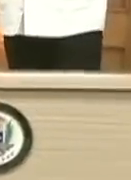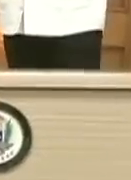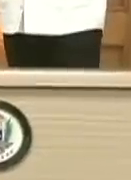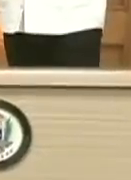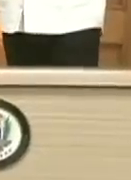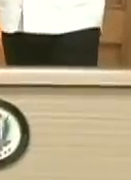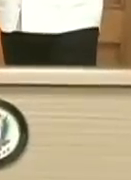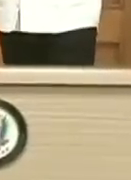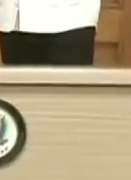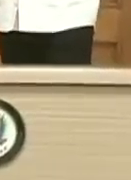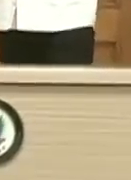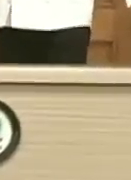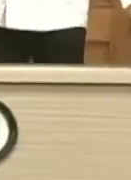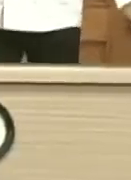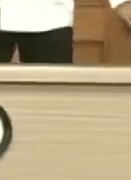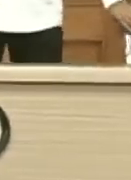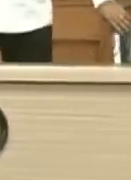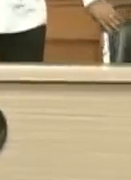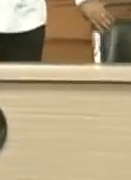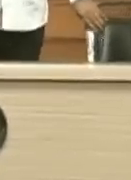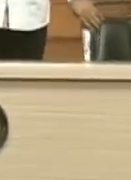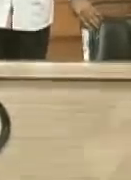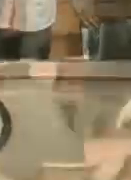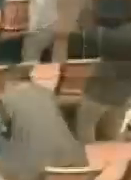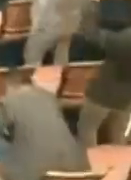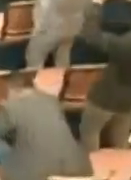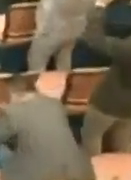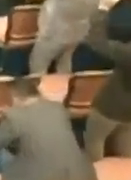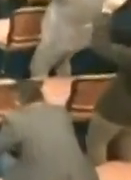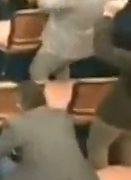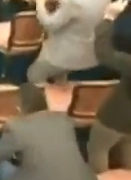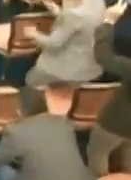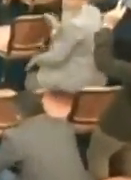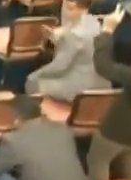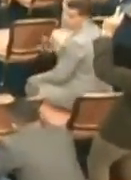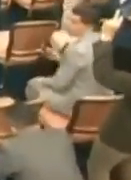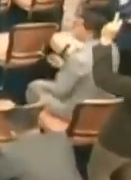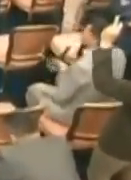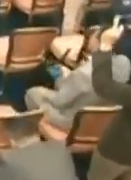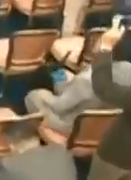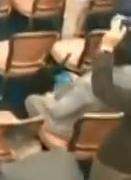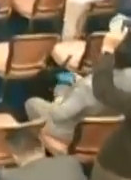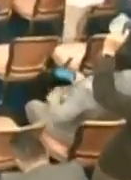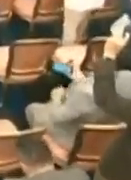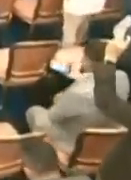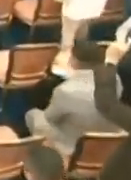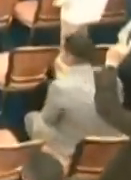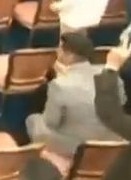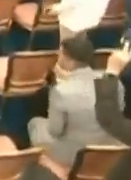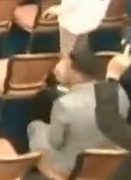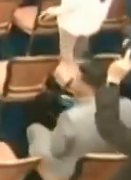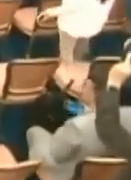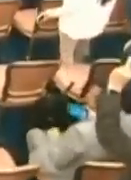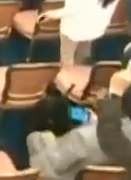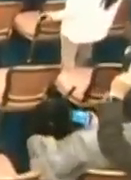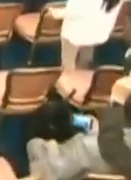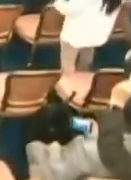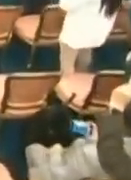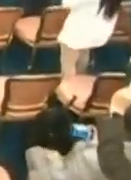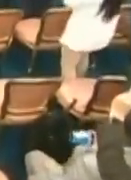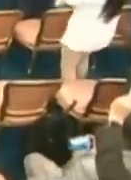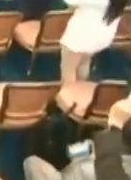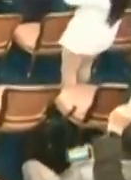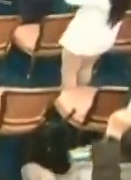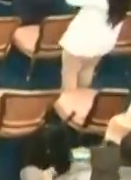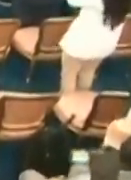tras un periodo de fracturas en las relaciones diplomáticas y esta nueva era en el relacionamiento entre ambas naciones